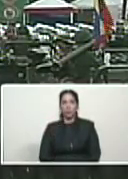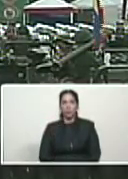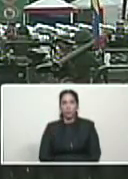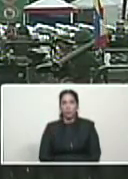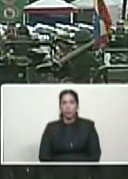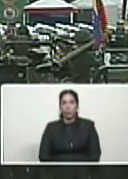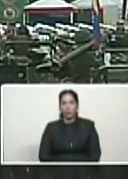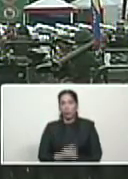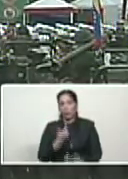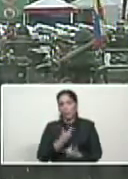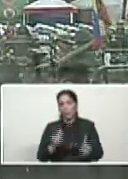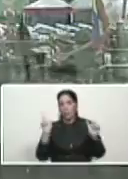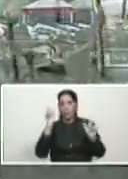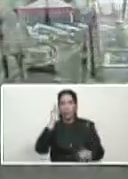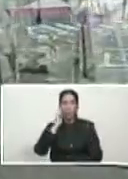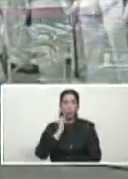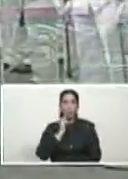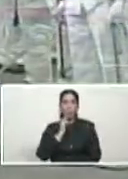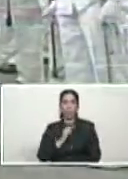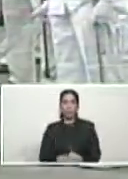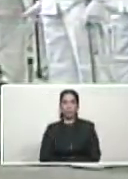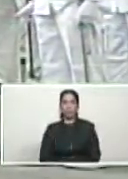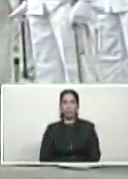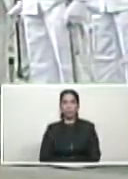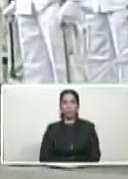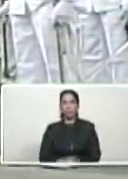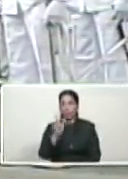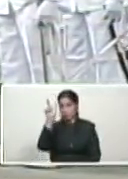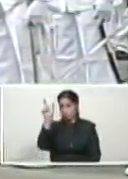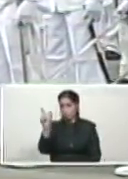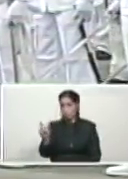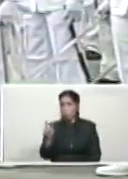Libertador Simón Bolívar era un visionario.